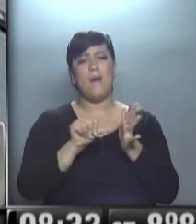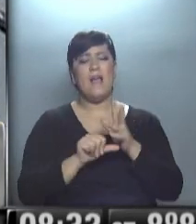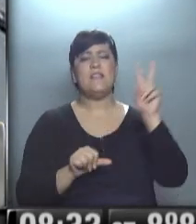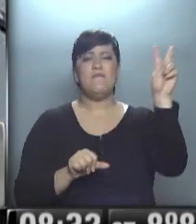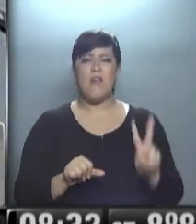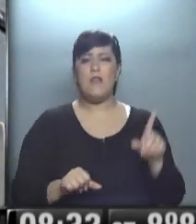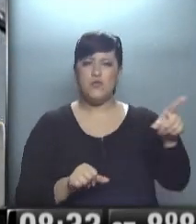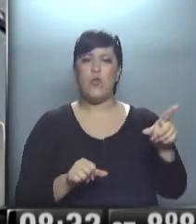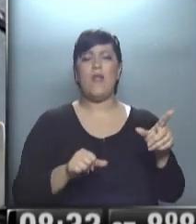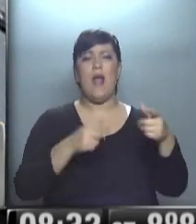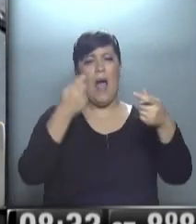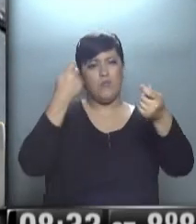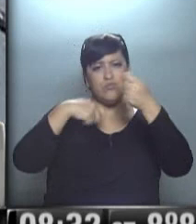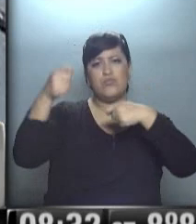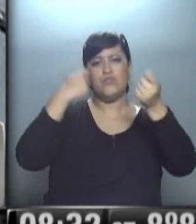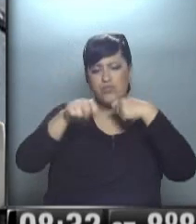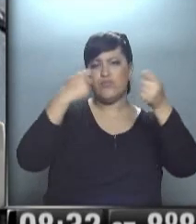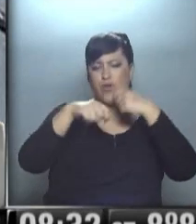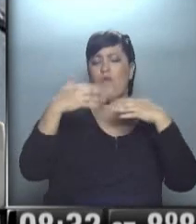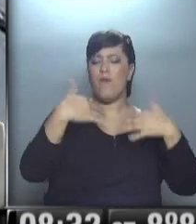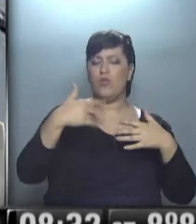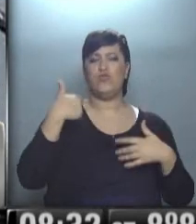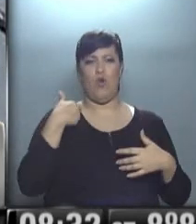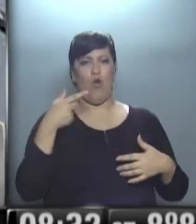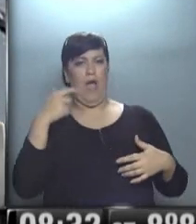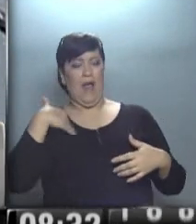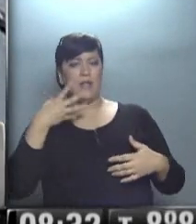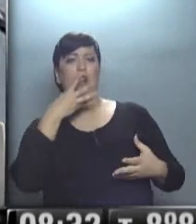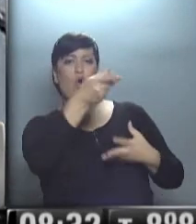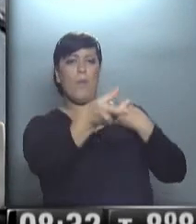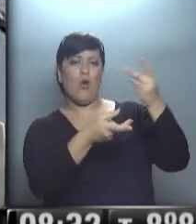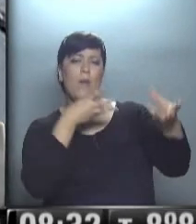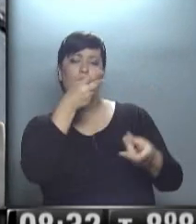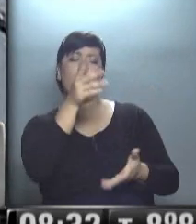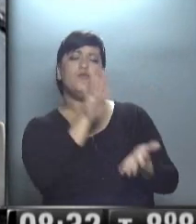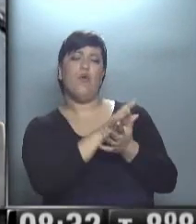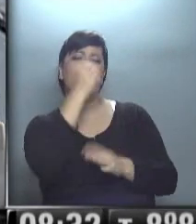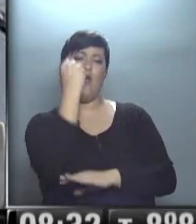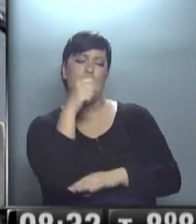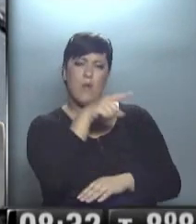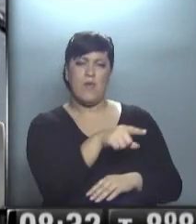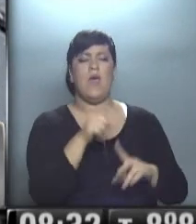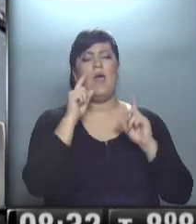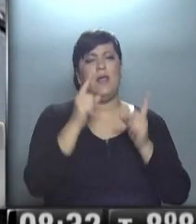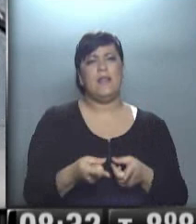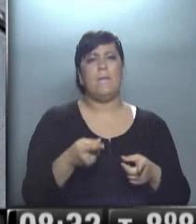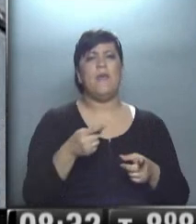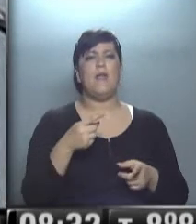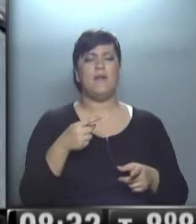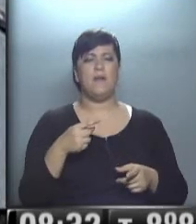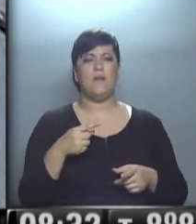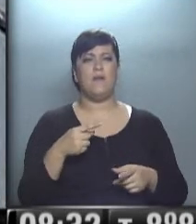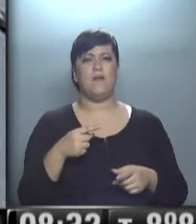de exportaciones para la república argentina en virtud de la complementariedad en materia económica ya su vez también nosotros